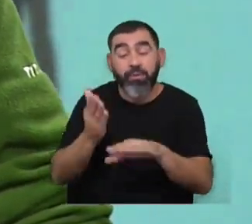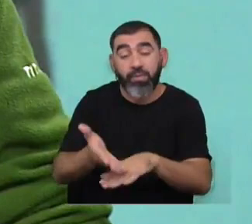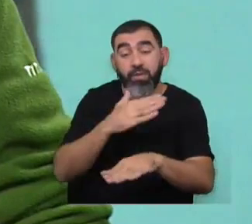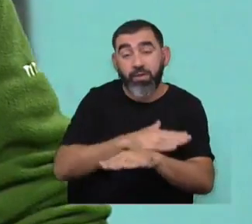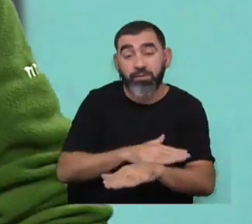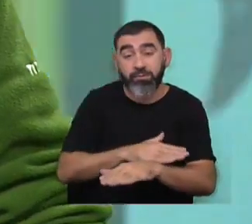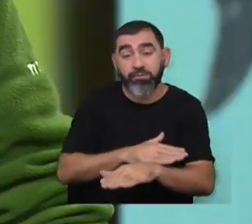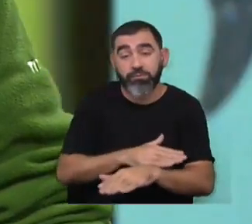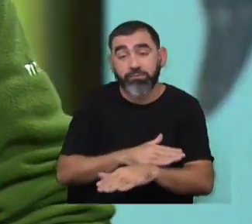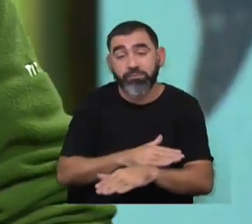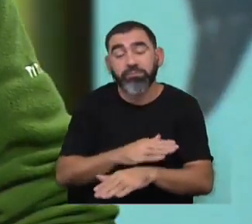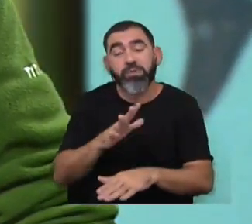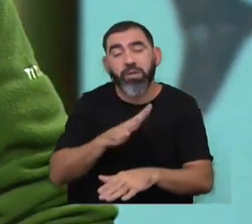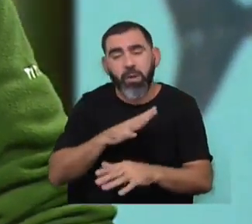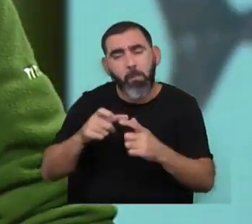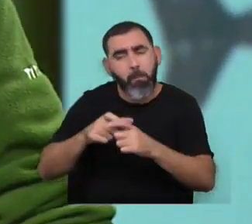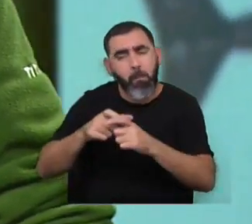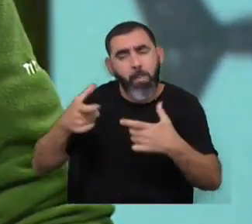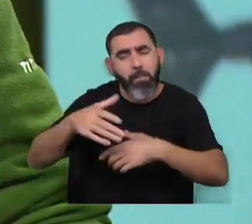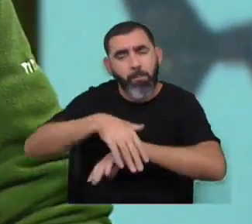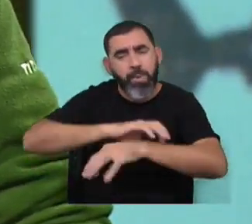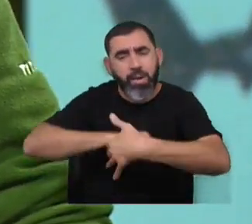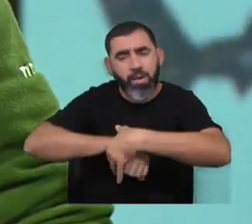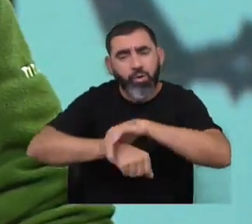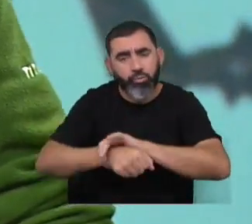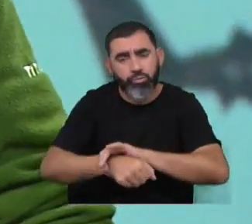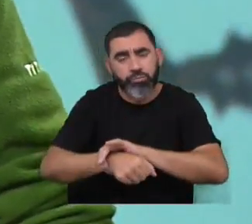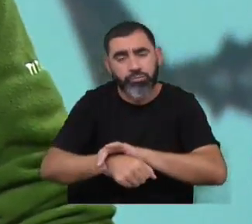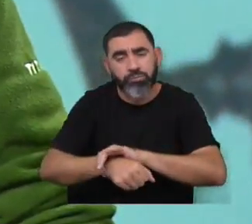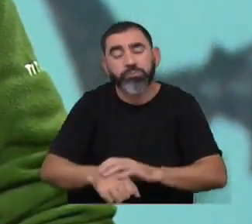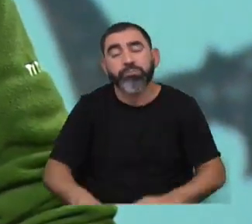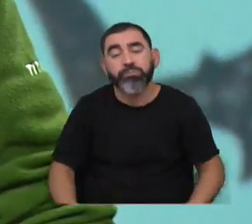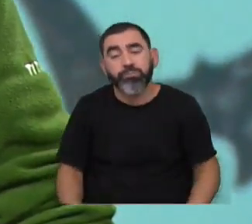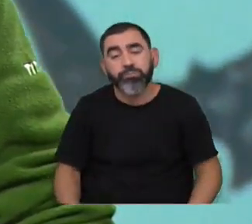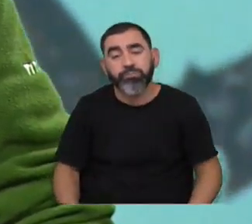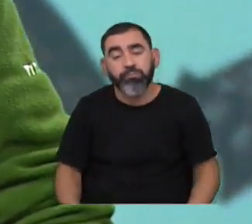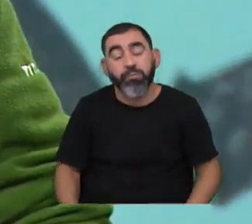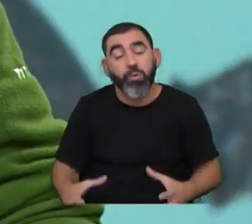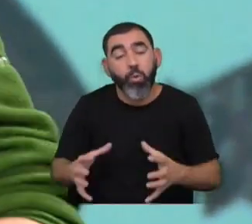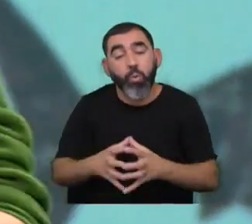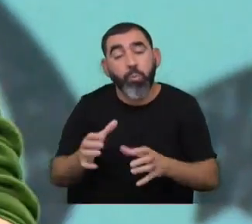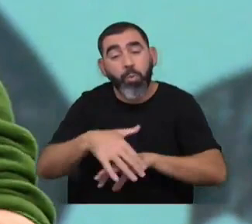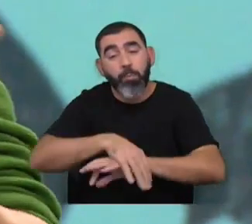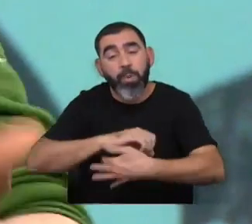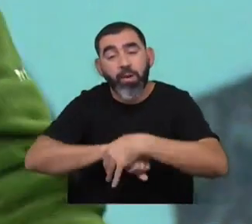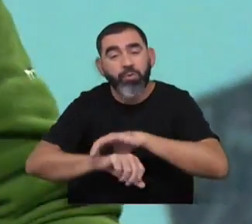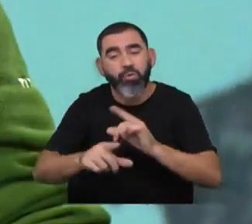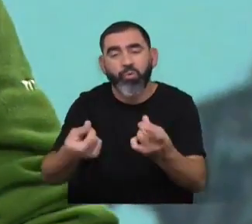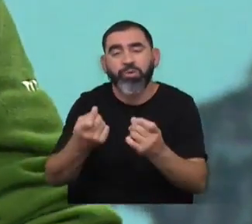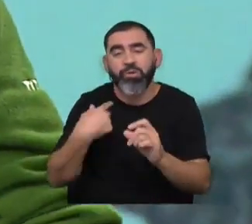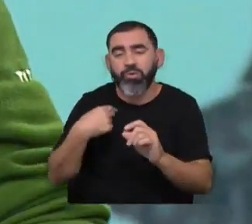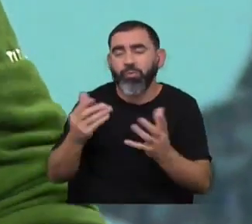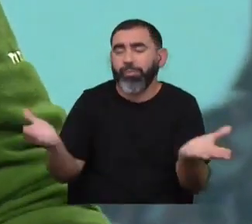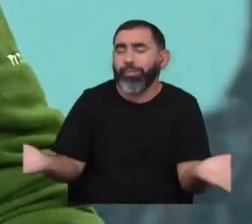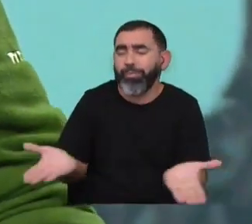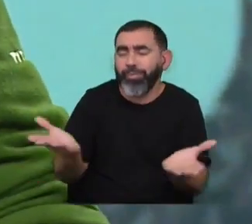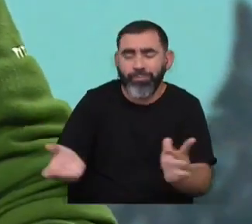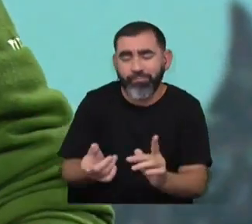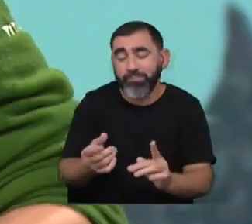que hay una explosión de la paleontología y yo creo que tenemos un grupo de paleontólogos que no precisan que yo los ande